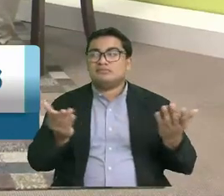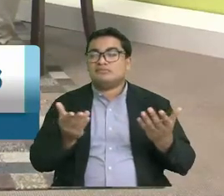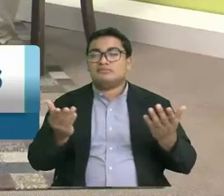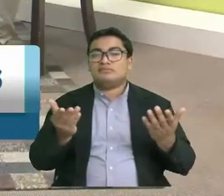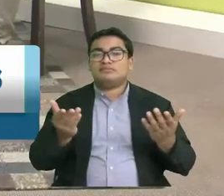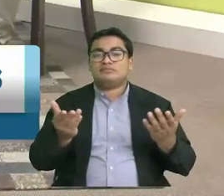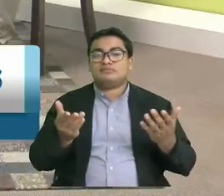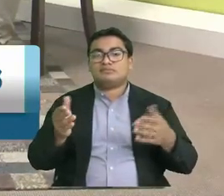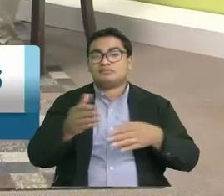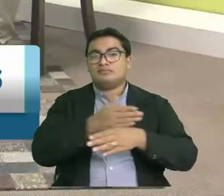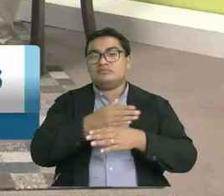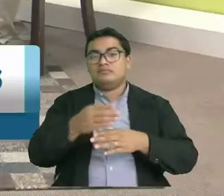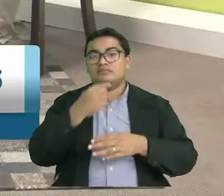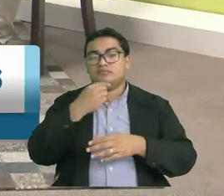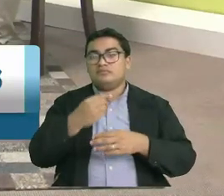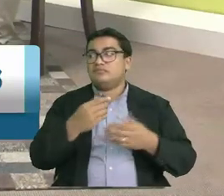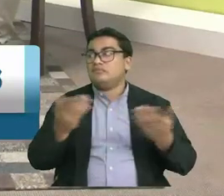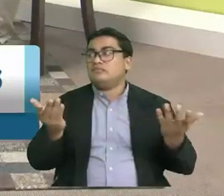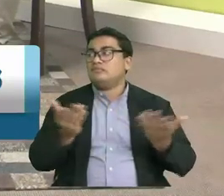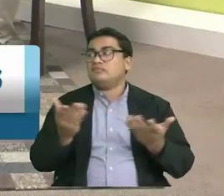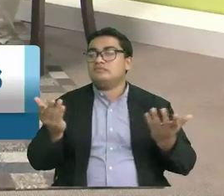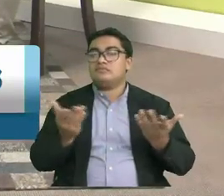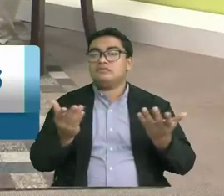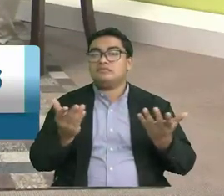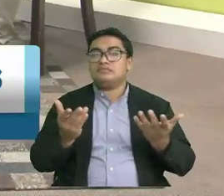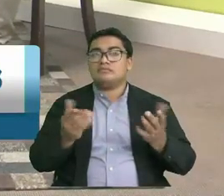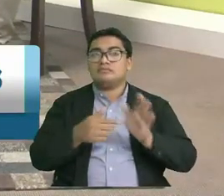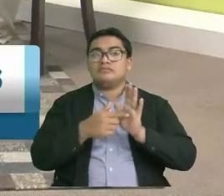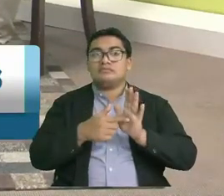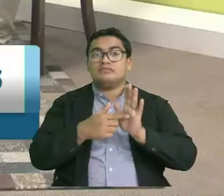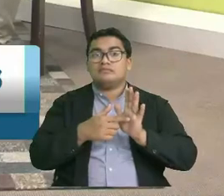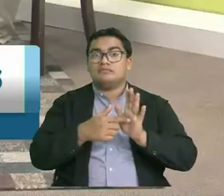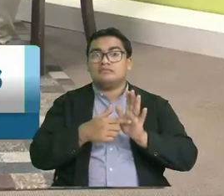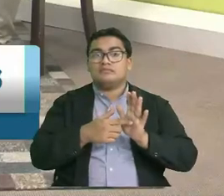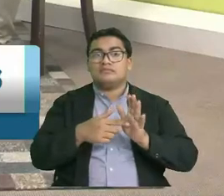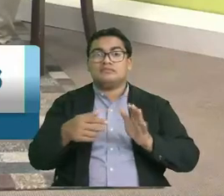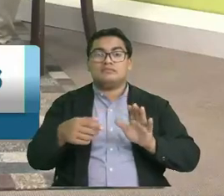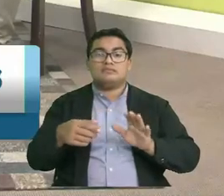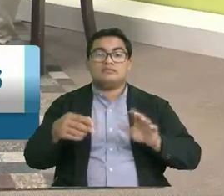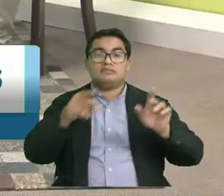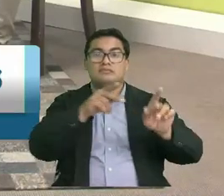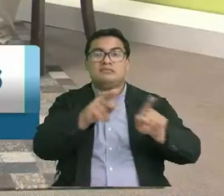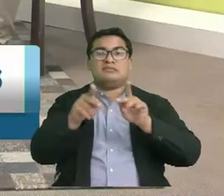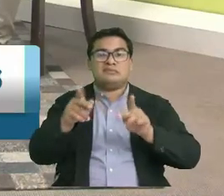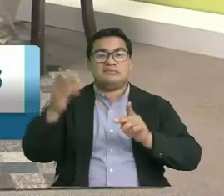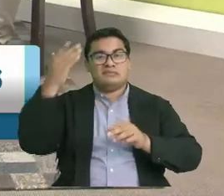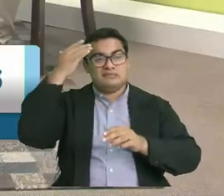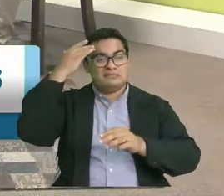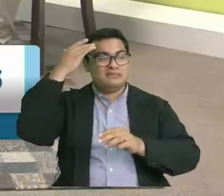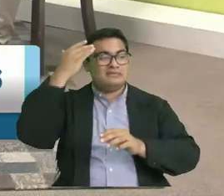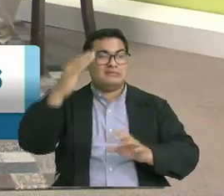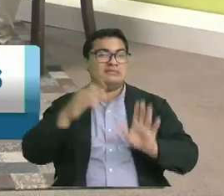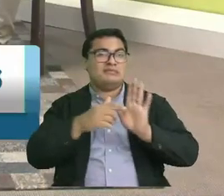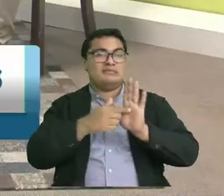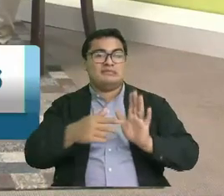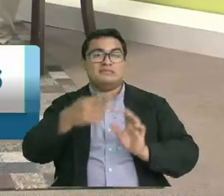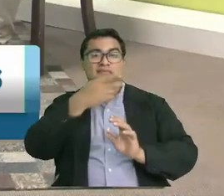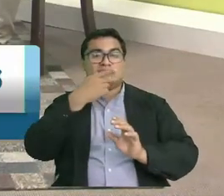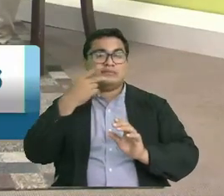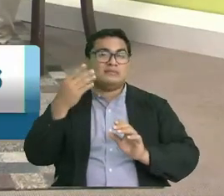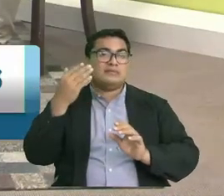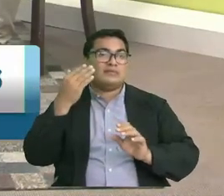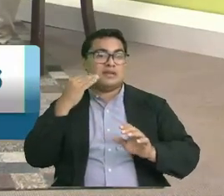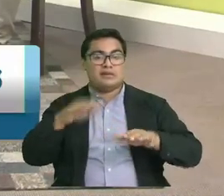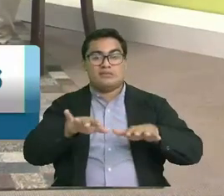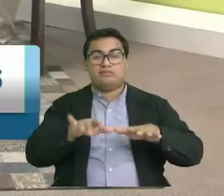o de exacerbación del dolor por pie plano. Ahora, si nosotros sabemos que lastimosamente nuestros padres no nos corrigieron ese pie